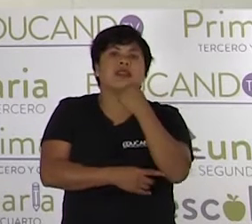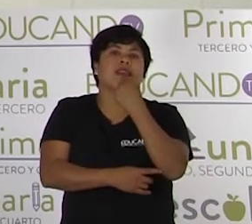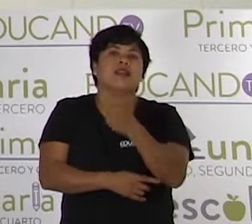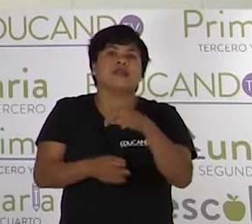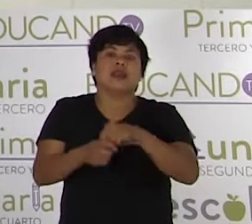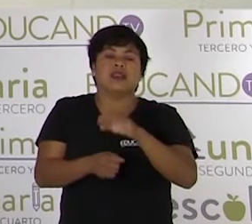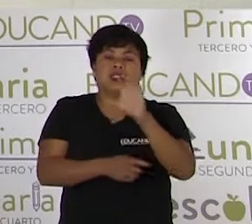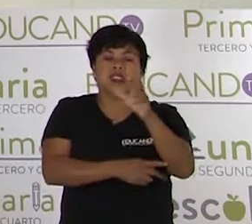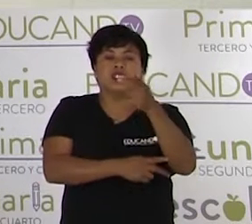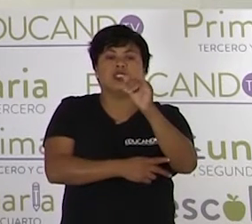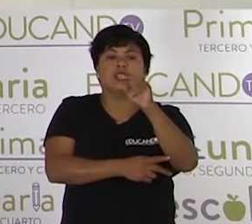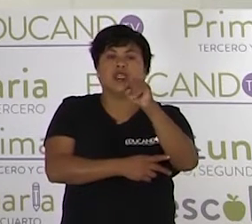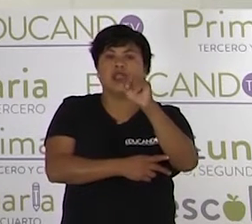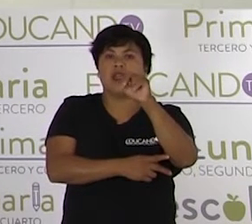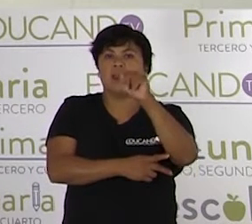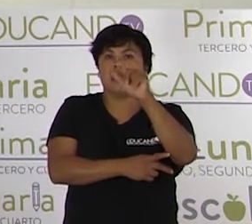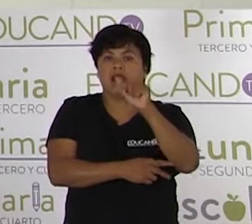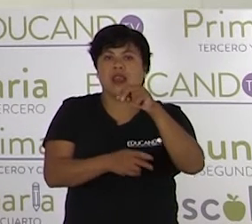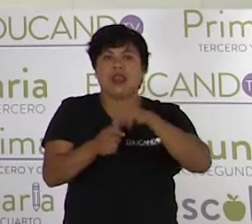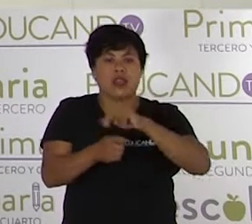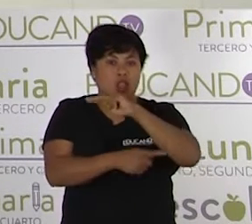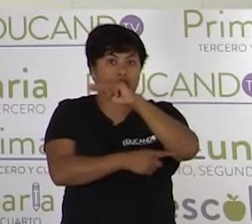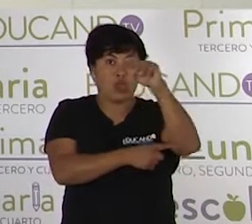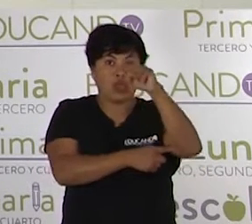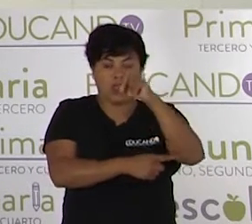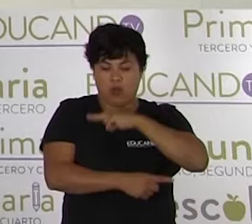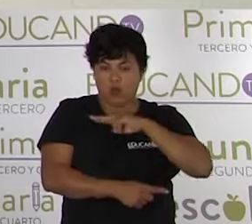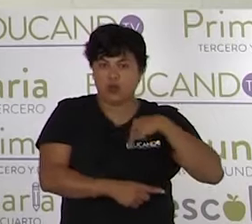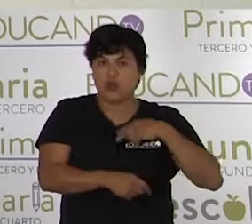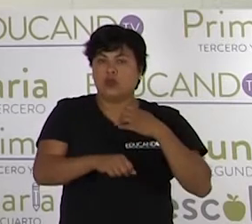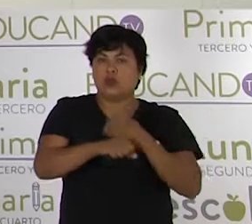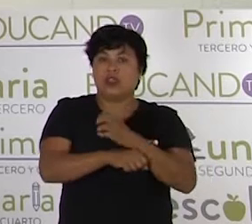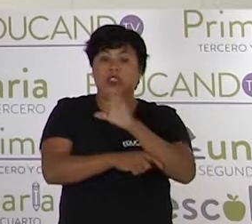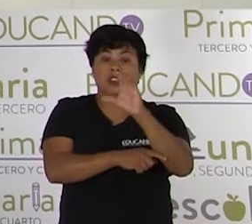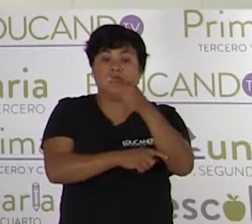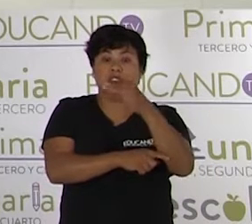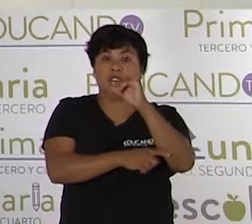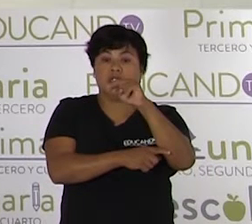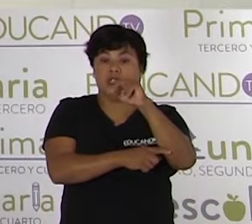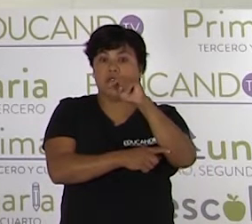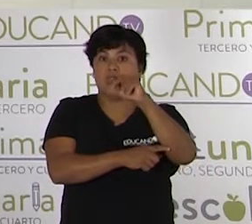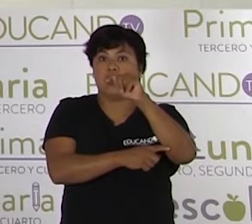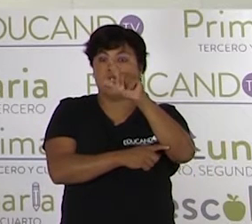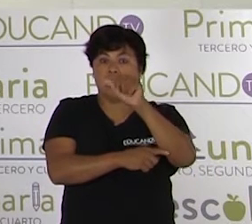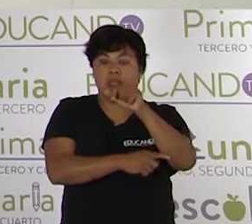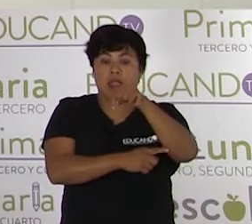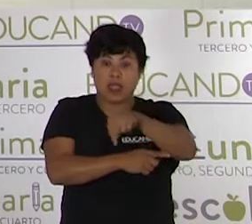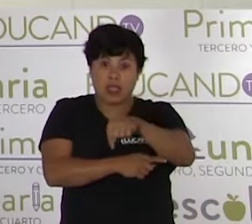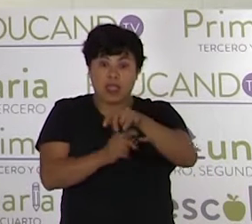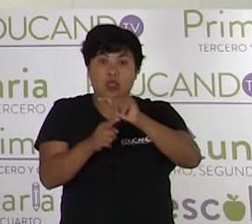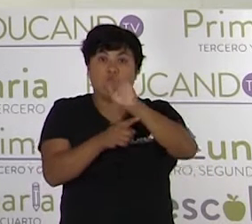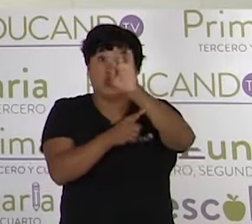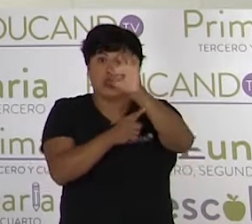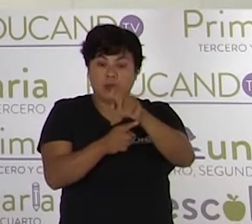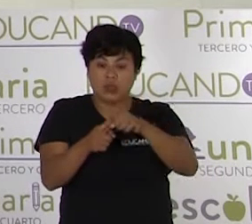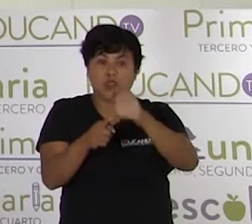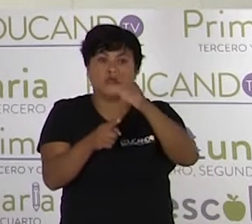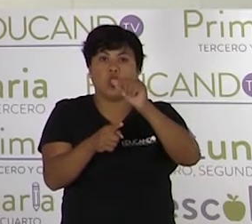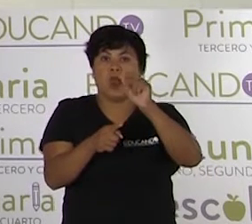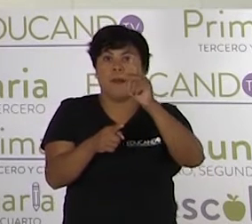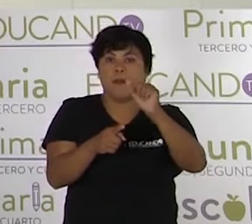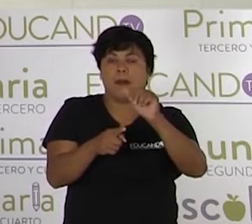la Chinantla, en la parte norte de nuestro estado. La Chinantla abarca de Tuxtepec,